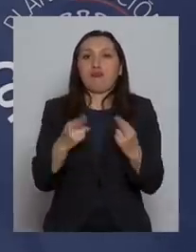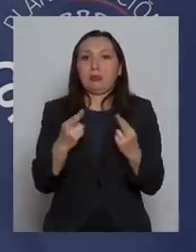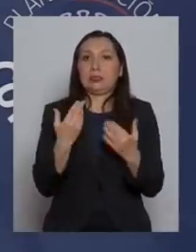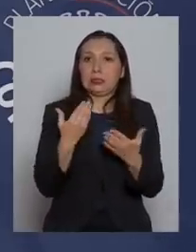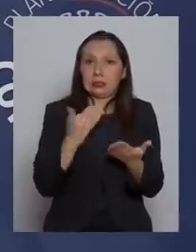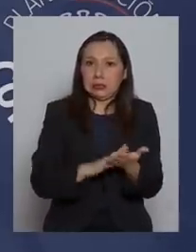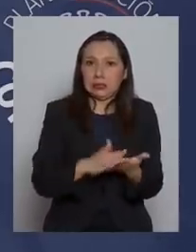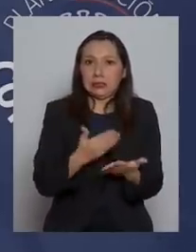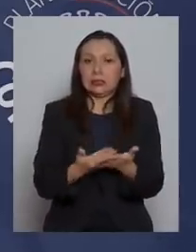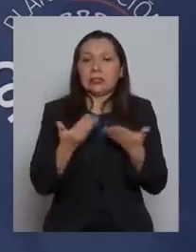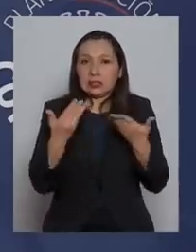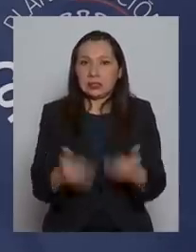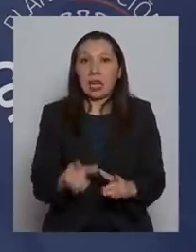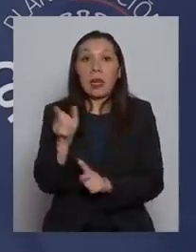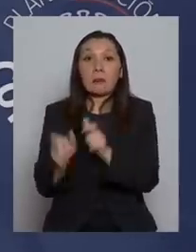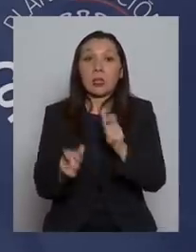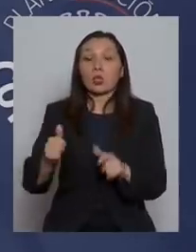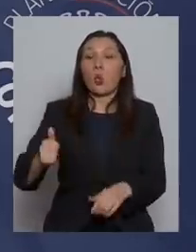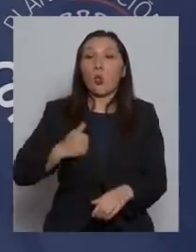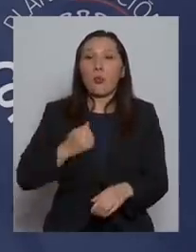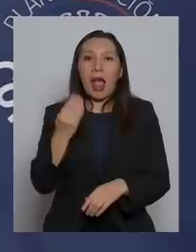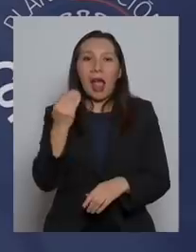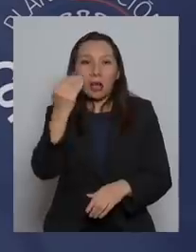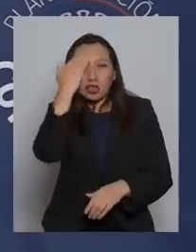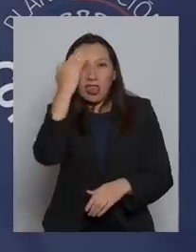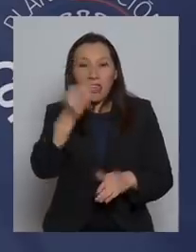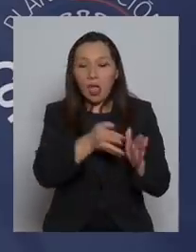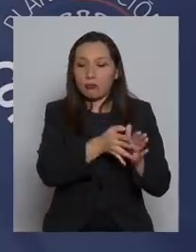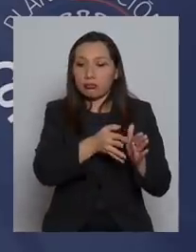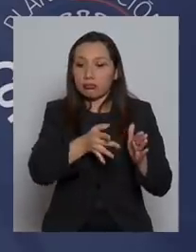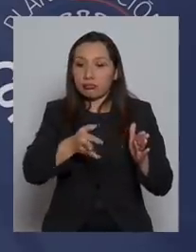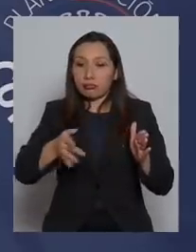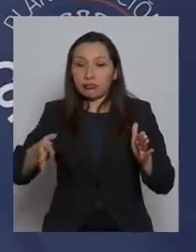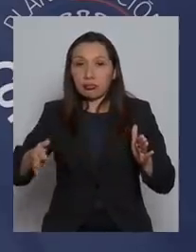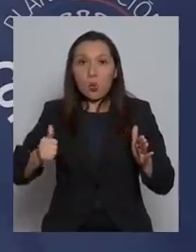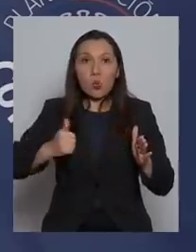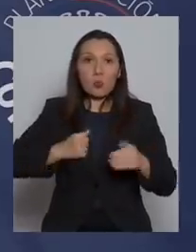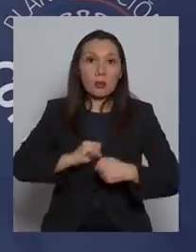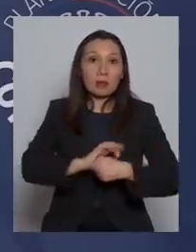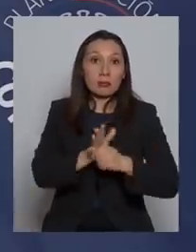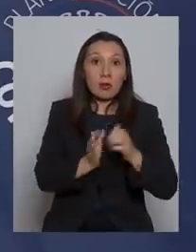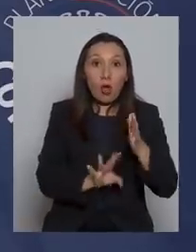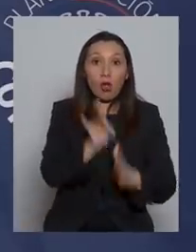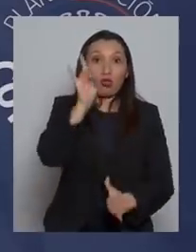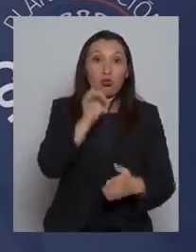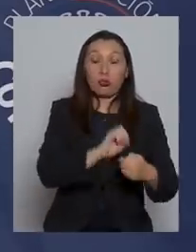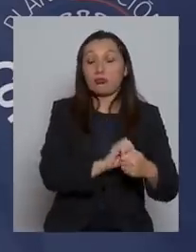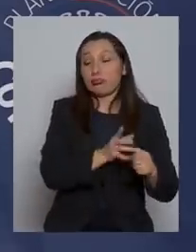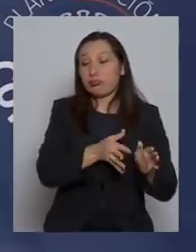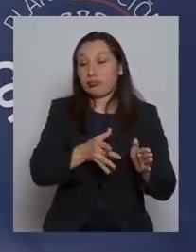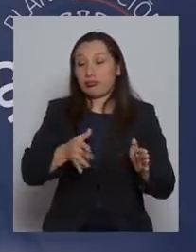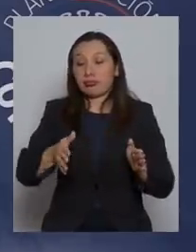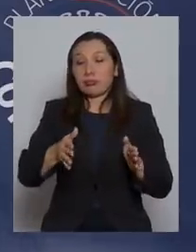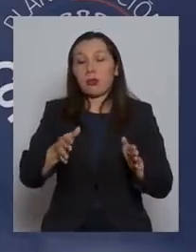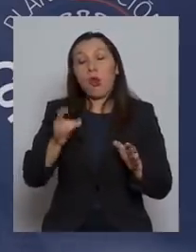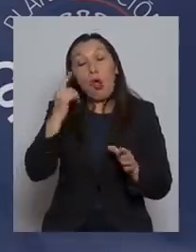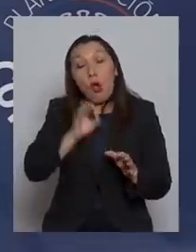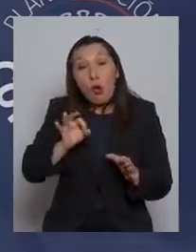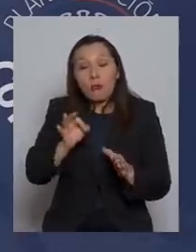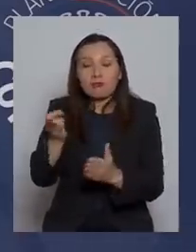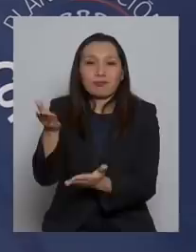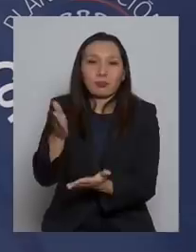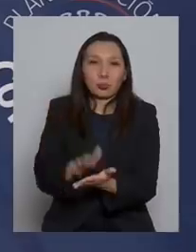recuperados. Estas son las personas que han cumplido 14 días desde el diagnóstico o que desgraciadamente han